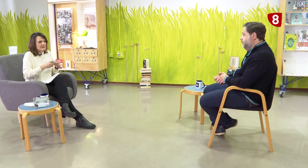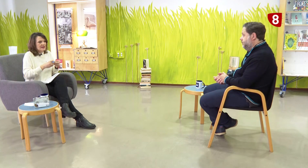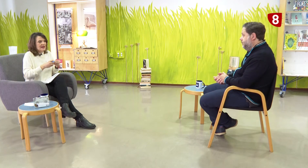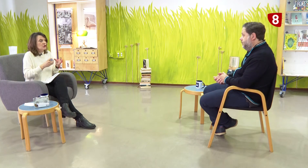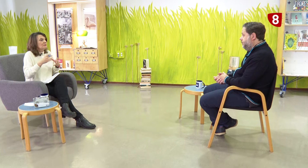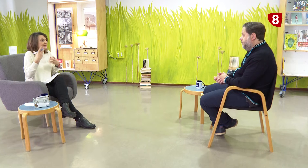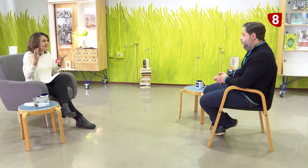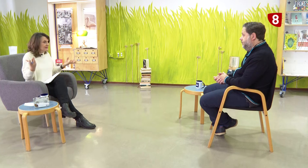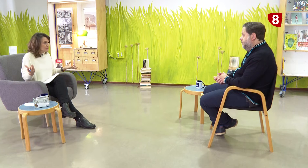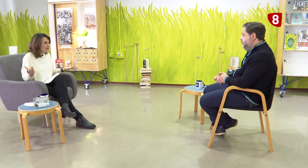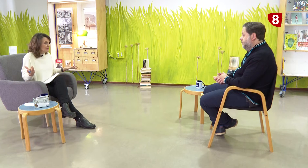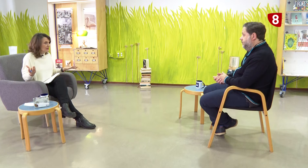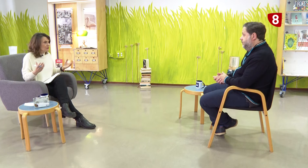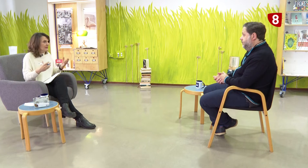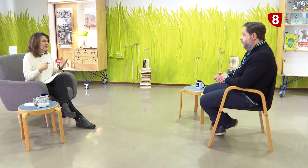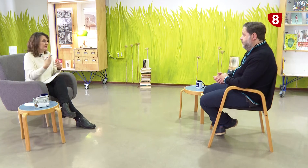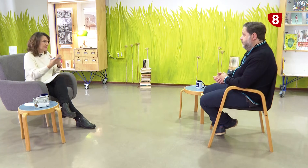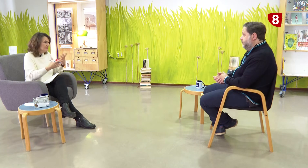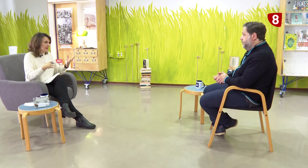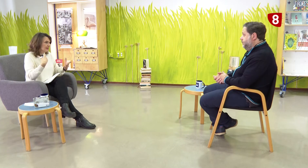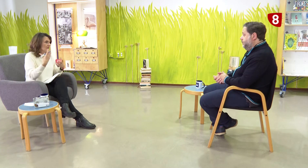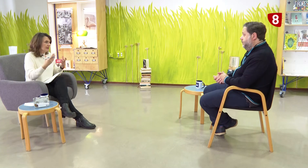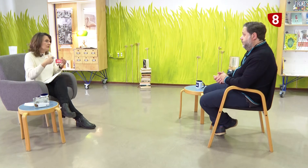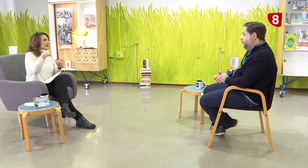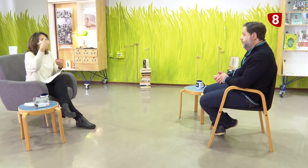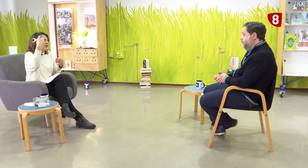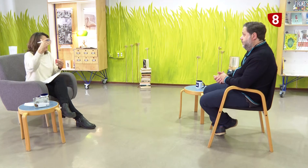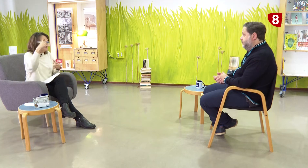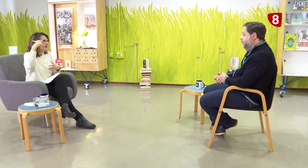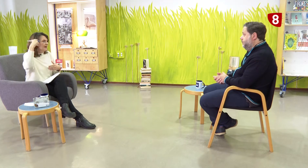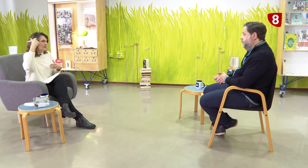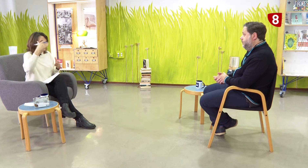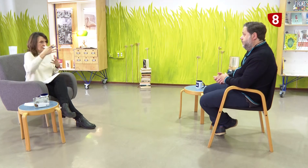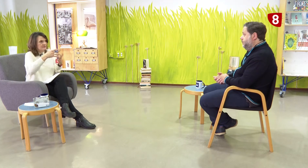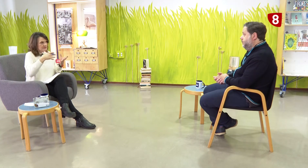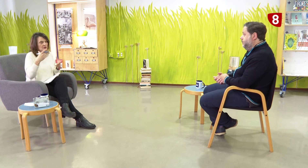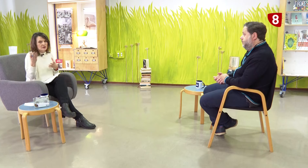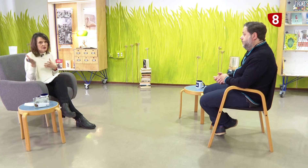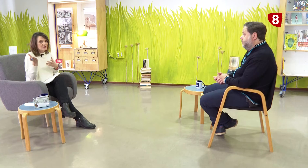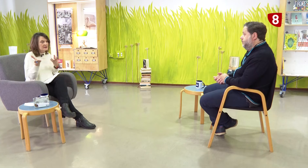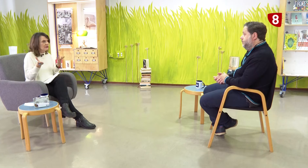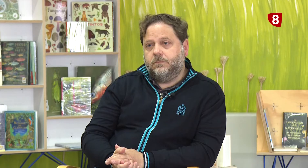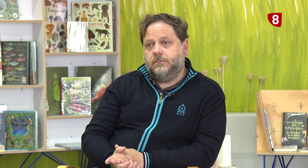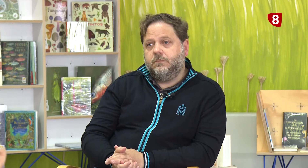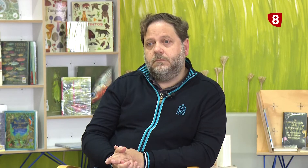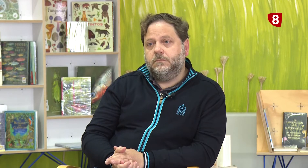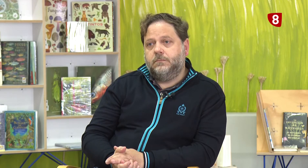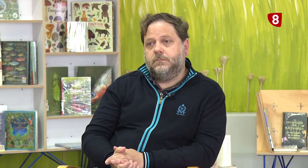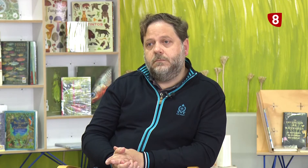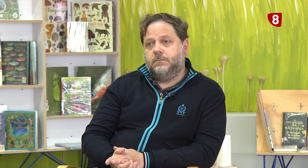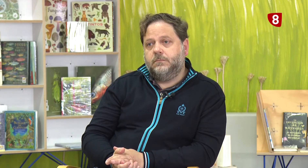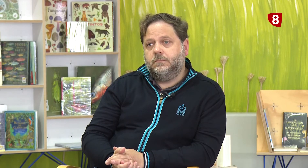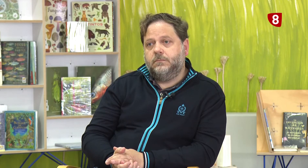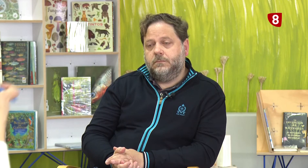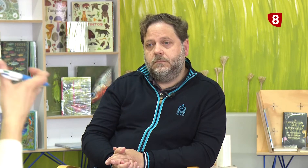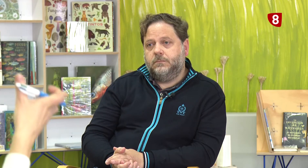los matices a una interpretación de la lengua ya de un nivel C porque yo creo que los espectadores ya conocen hay